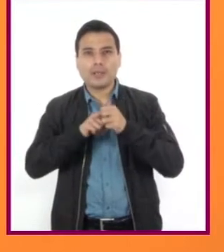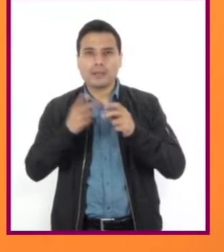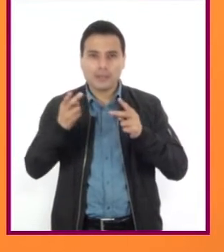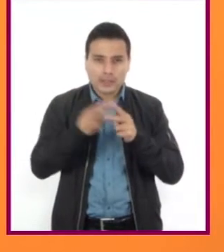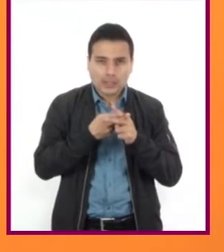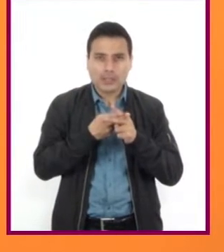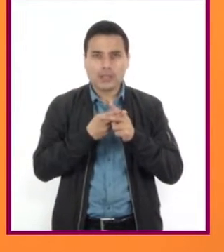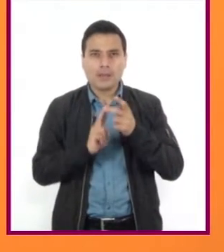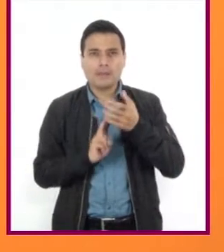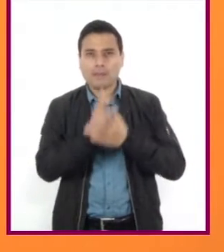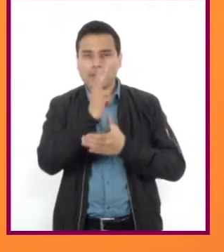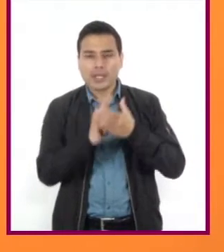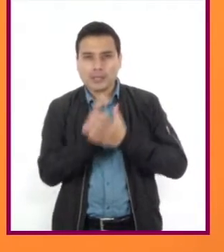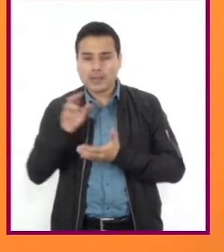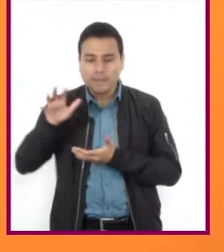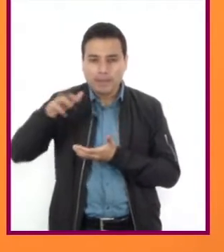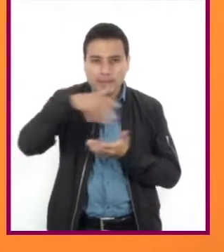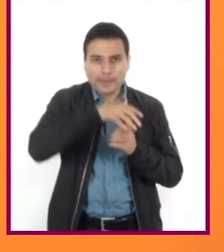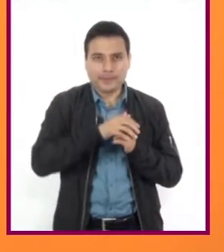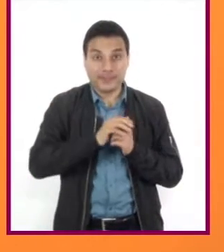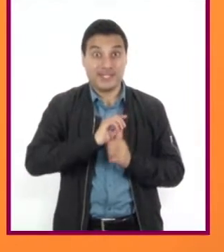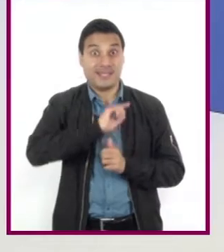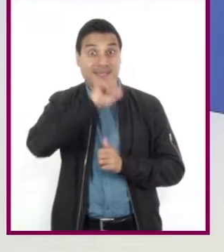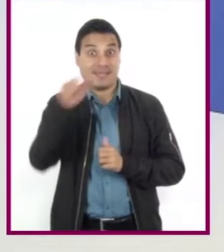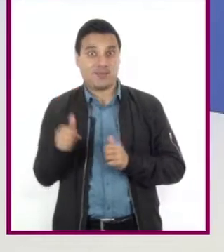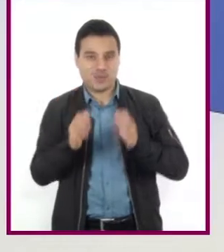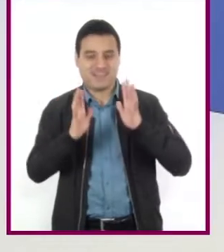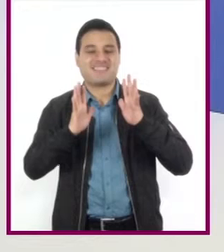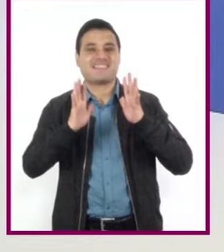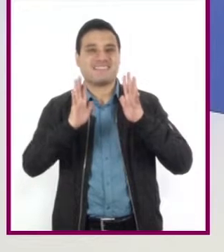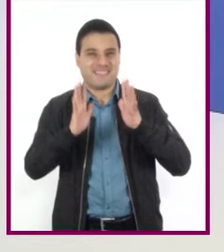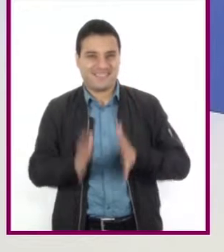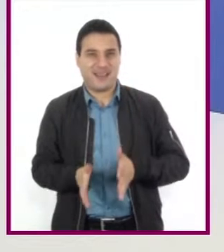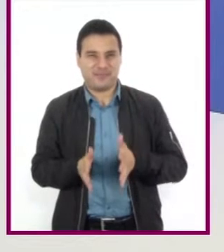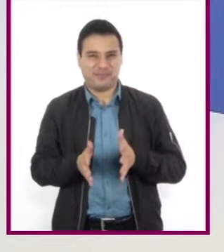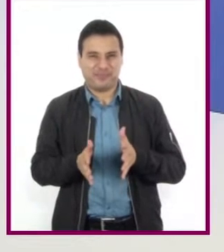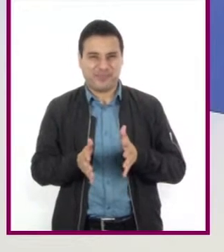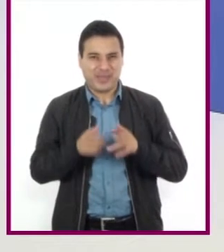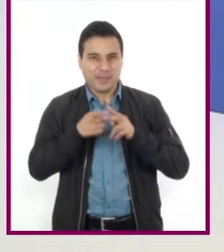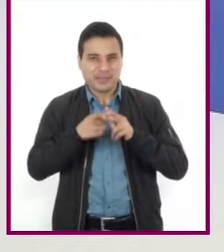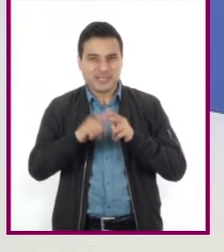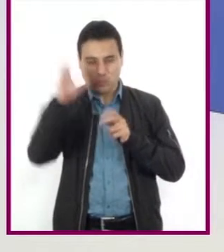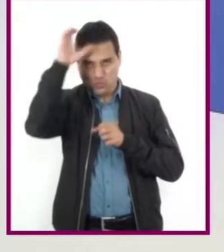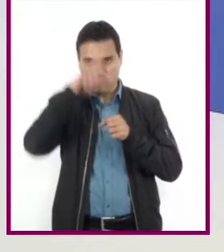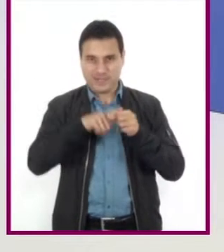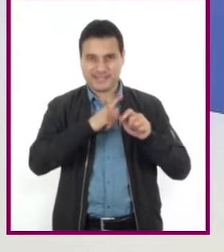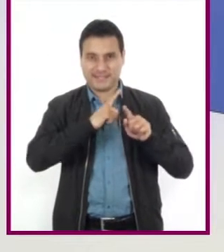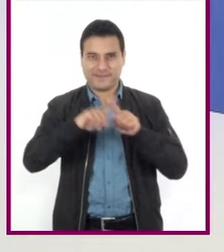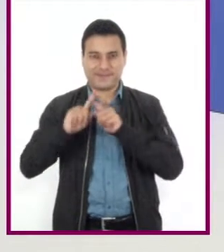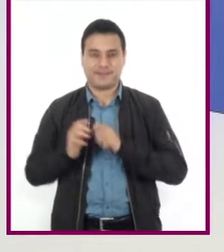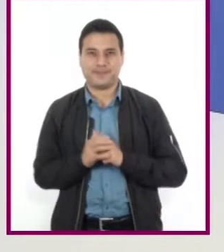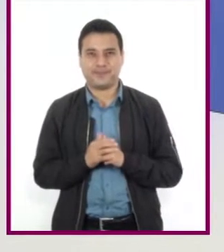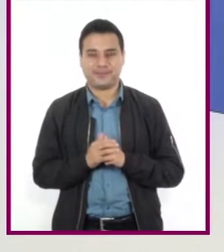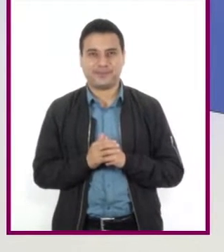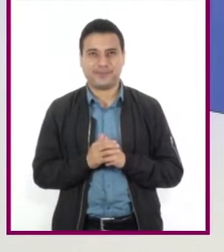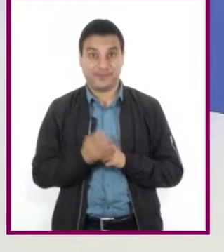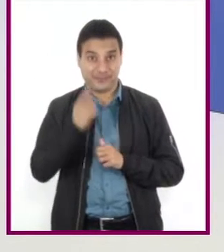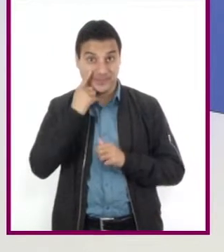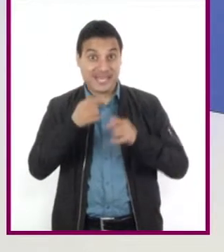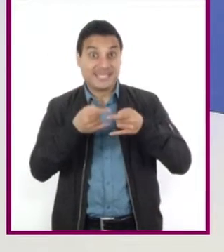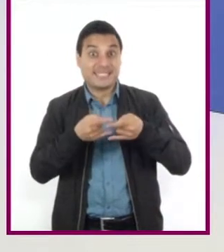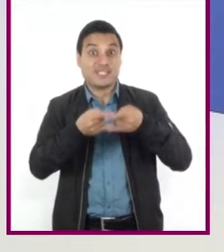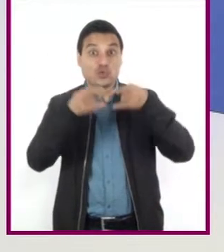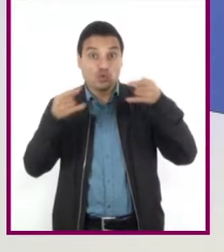prehispánicas en el actual territorio mexicano. Vamos a ubicar temporal y espacialmente los procesos históricos